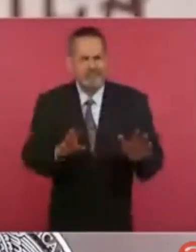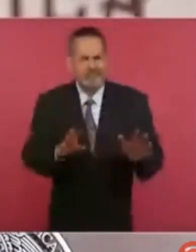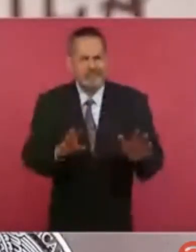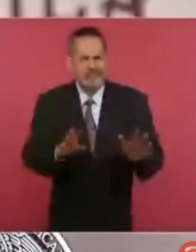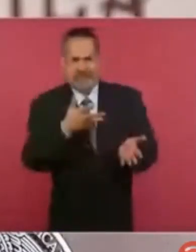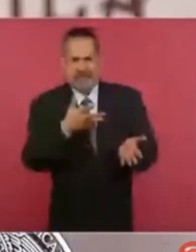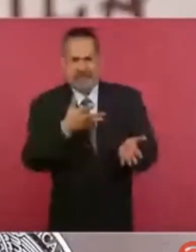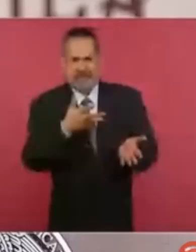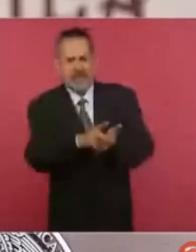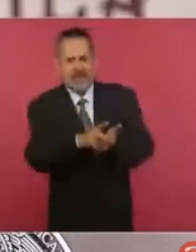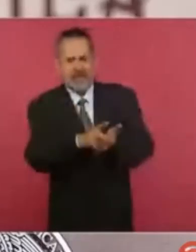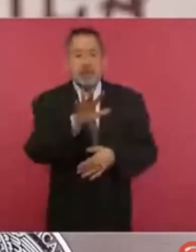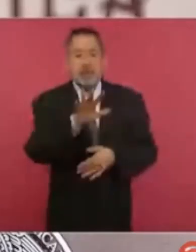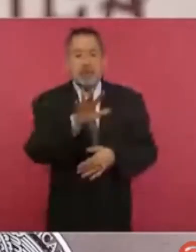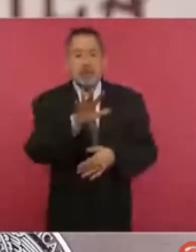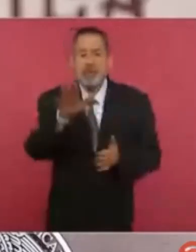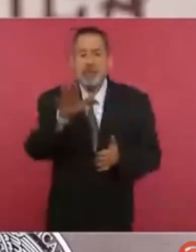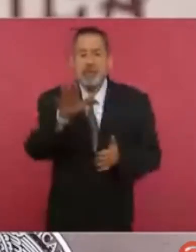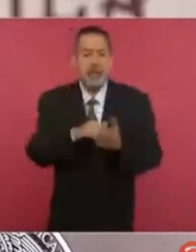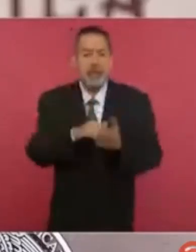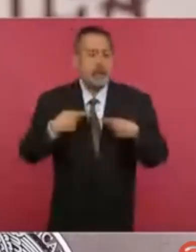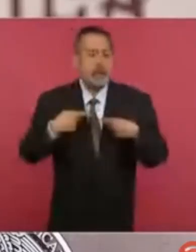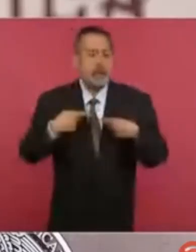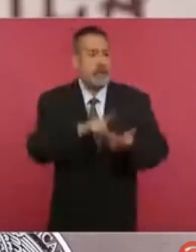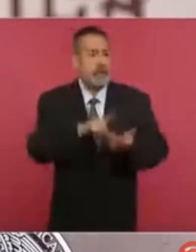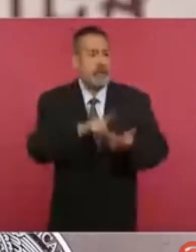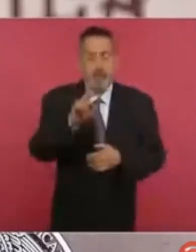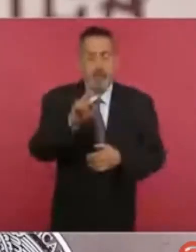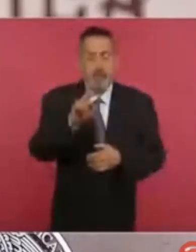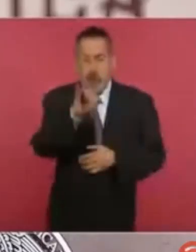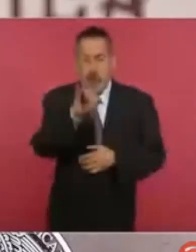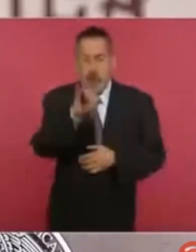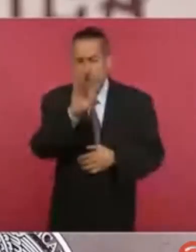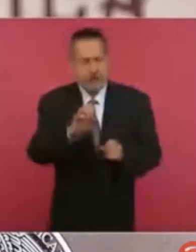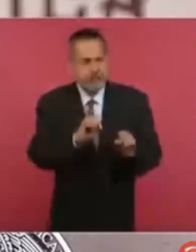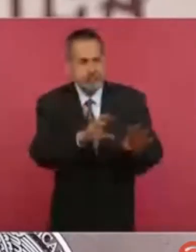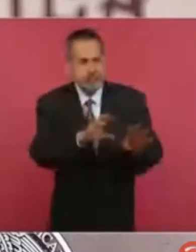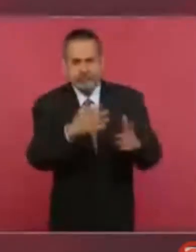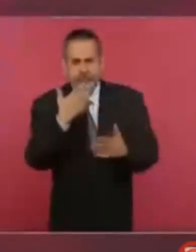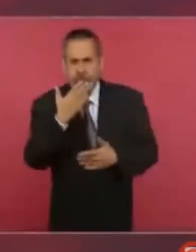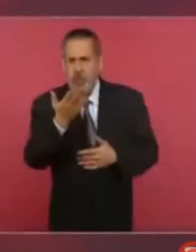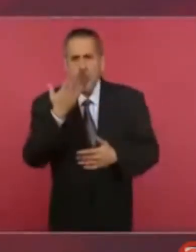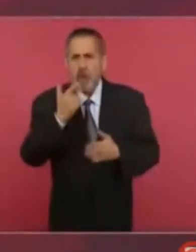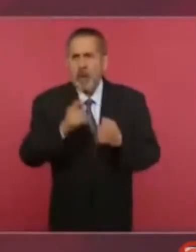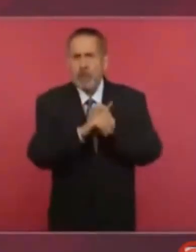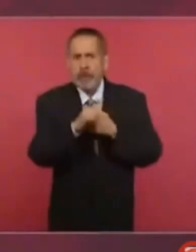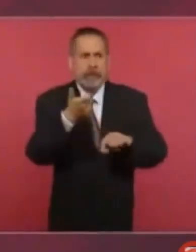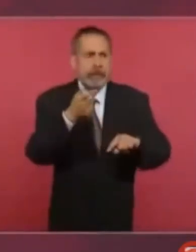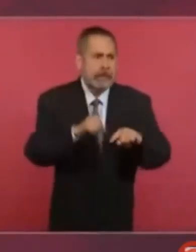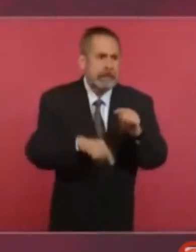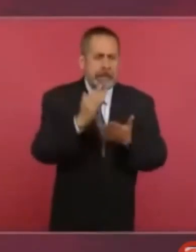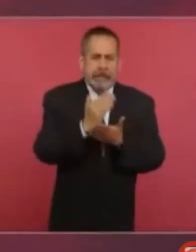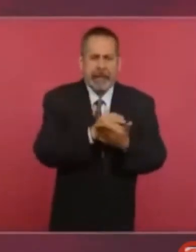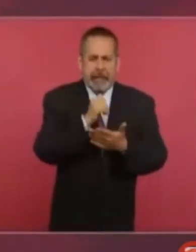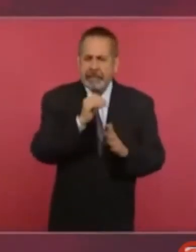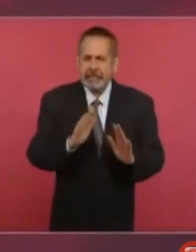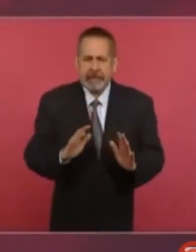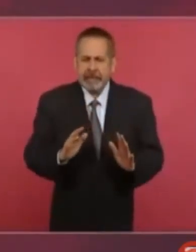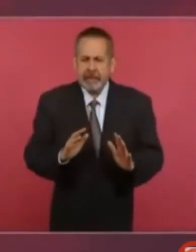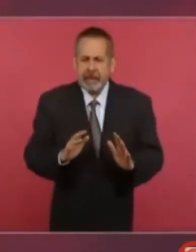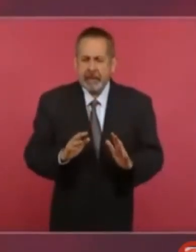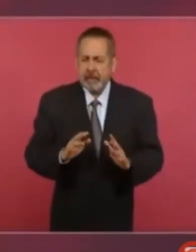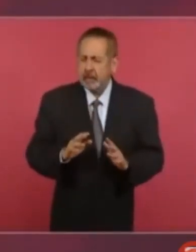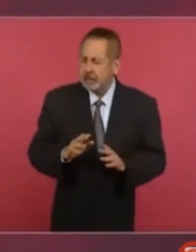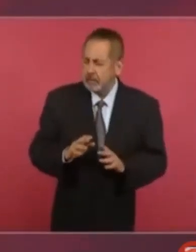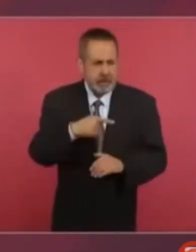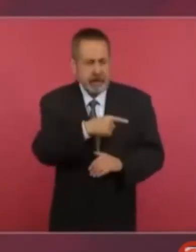55,000 trabajadores del poder judicial en cambio hay que decir también que nadie habla de los privilegios de